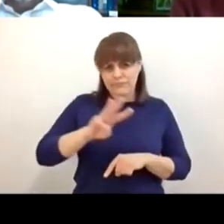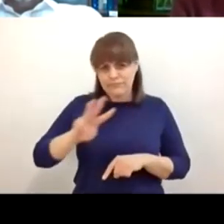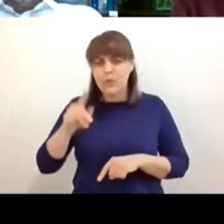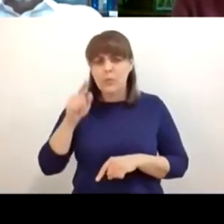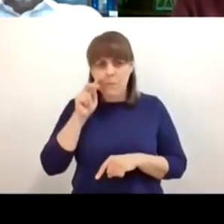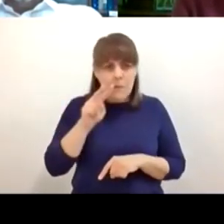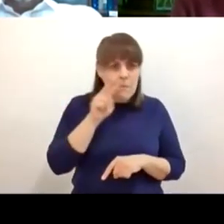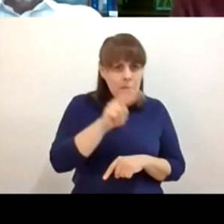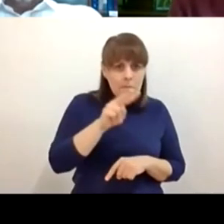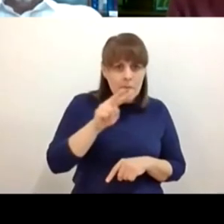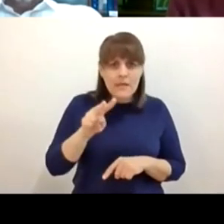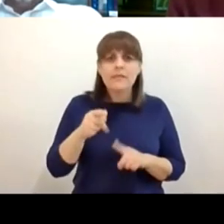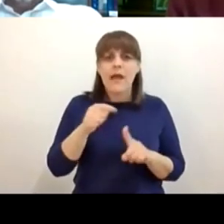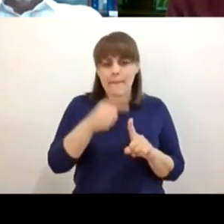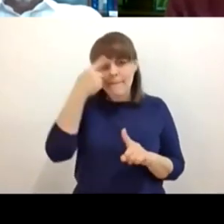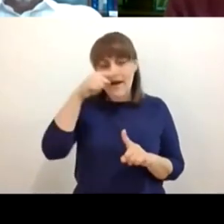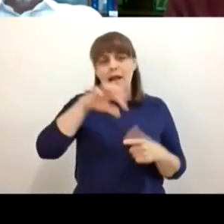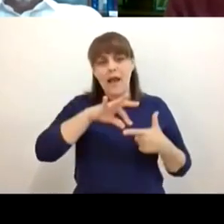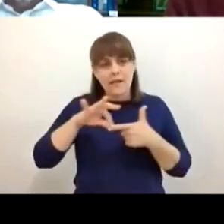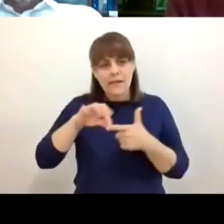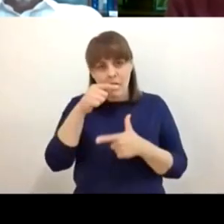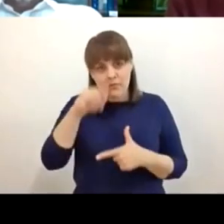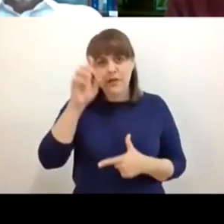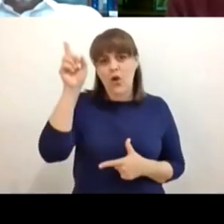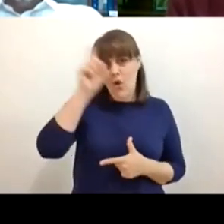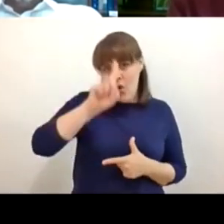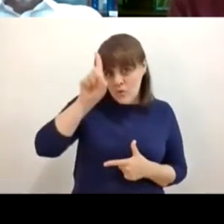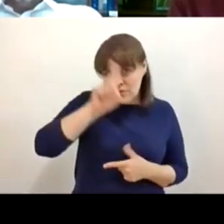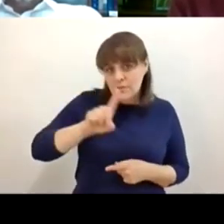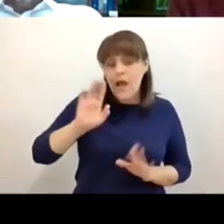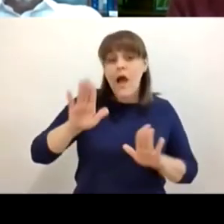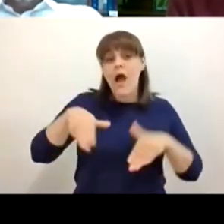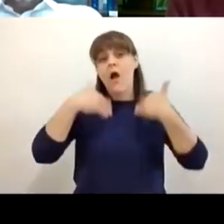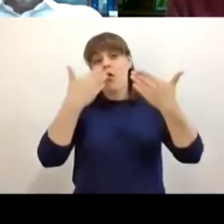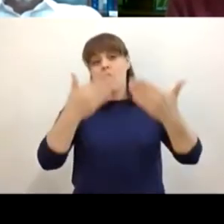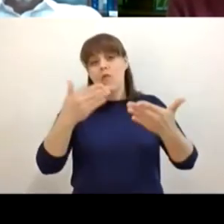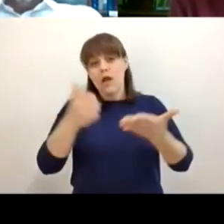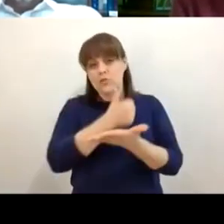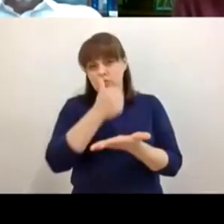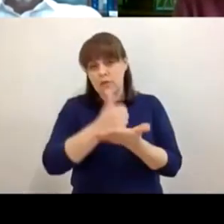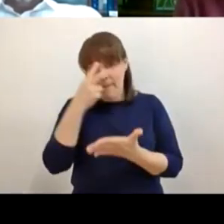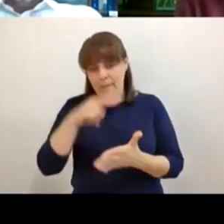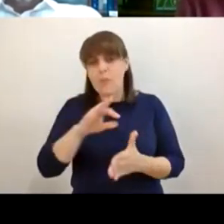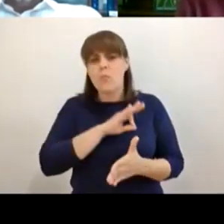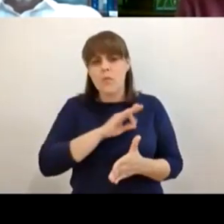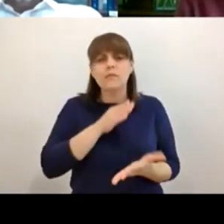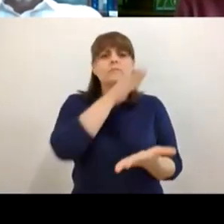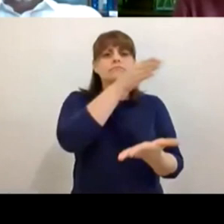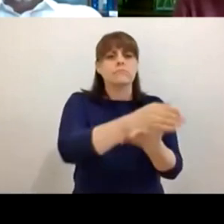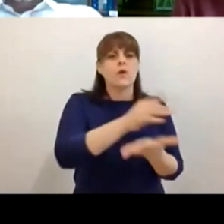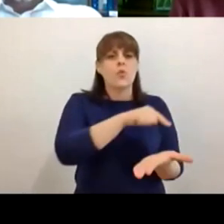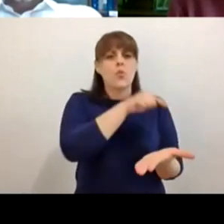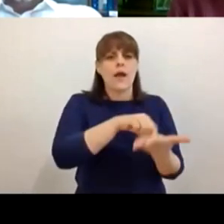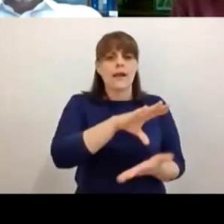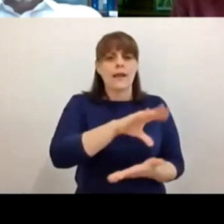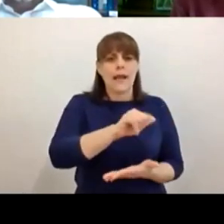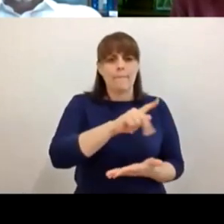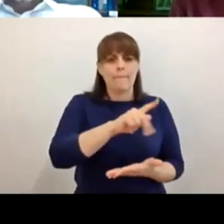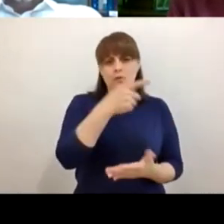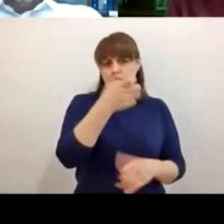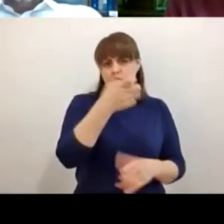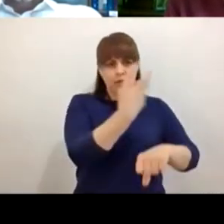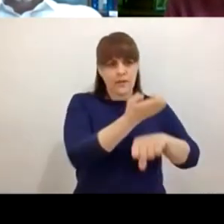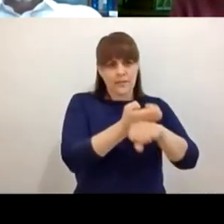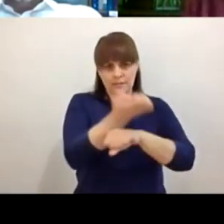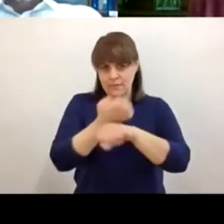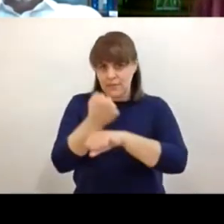les vamos a orientar. Si están fuera de la Ciudad de México, también pueden acudir a sus CAPAS. Seguramente ahí se les va a poder